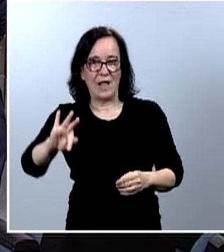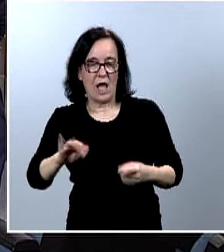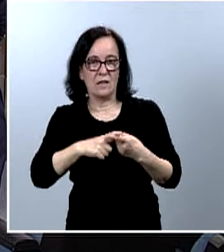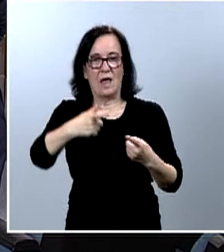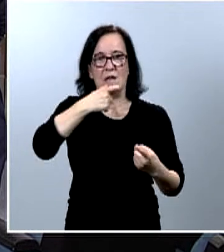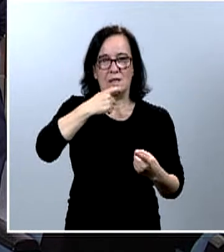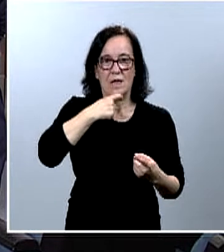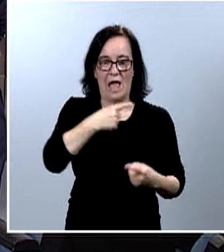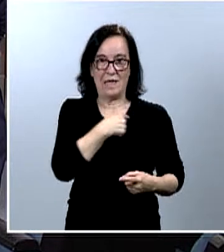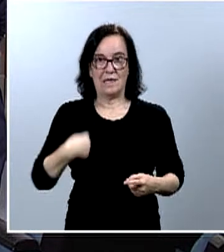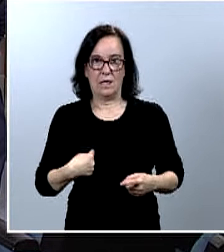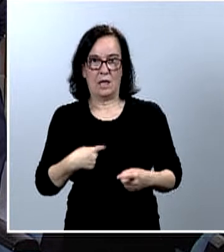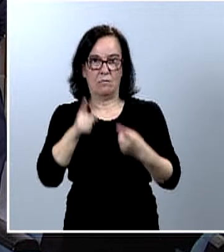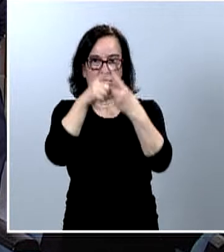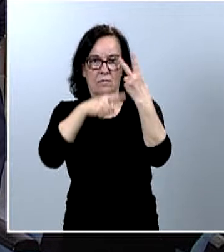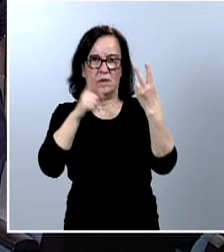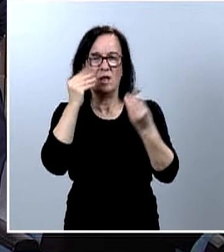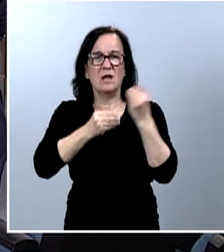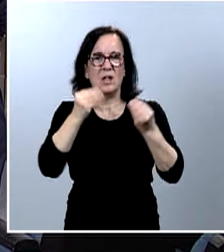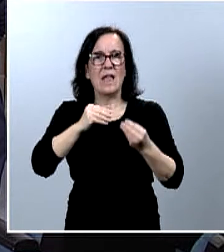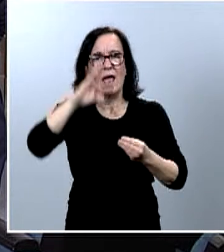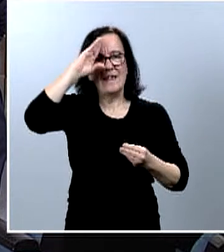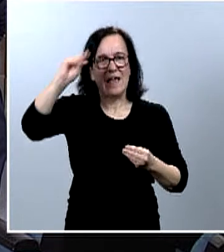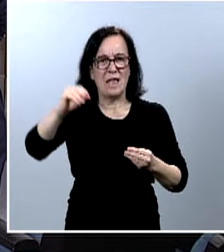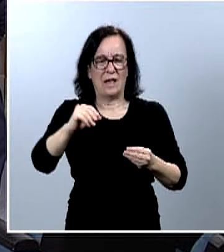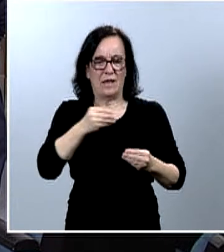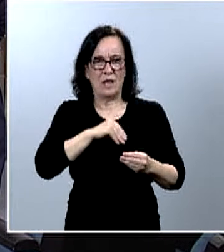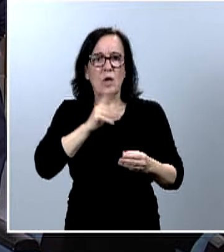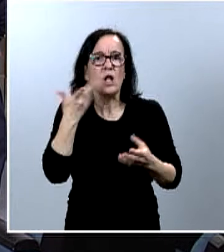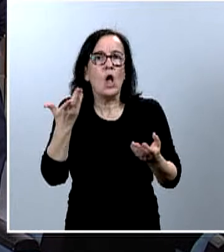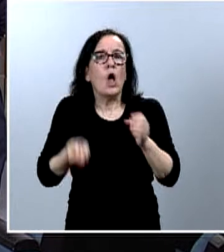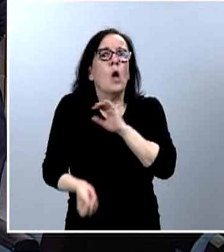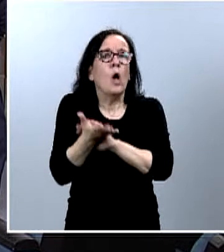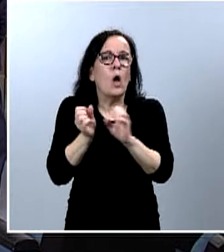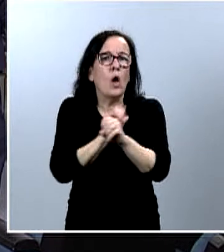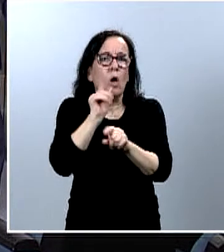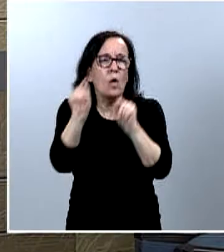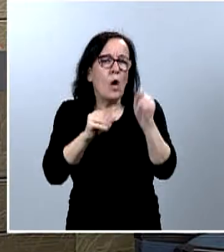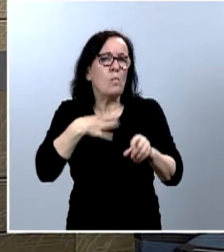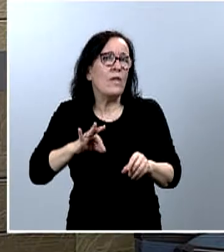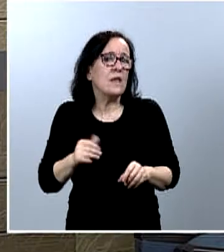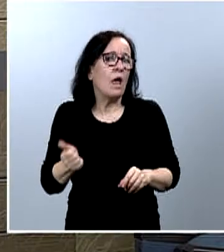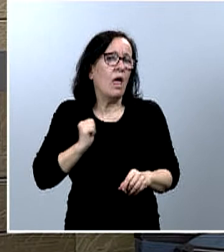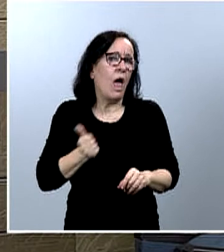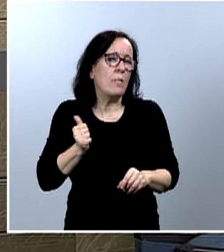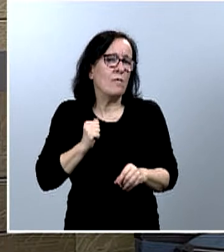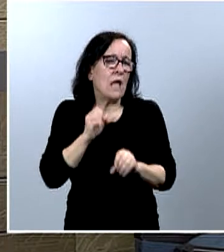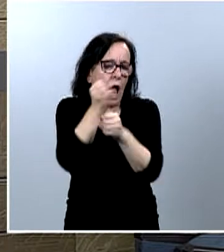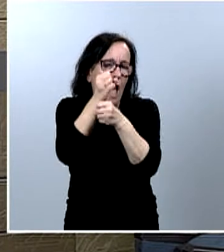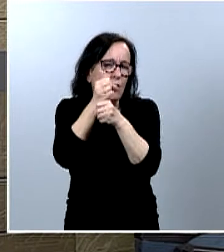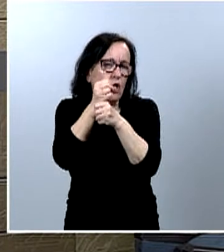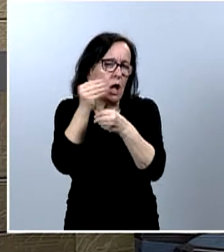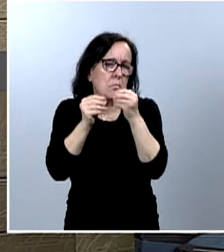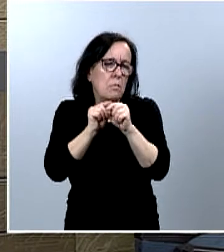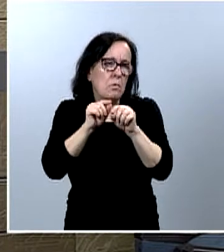China, ¿qué sabe la inteligencia española sobre el origen de este coronavirus? ¿Puede ser un invento de laboratorio? Bueno, pues yo tengo